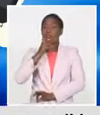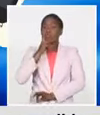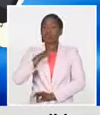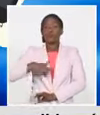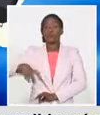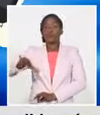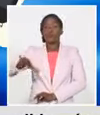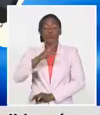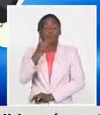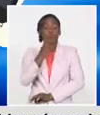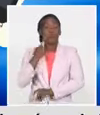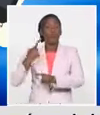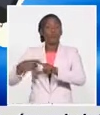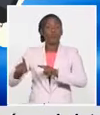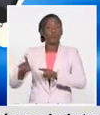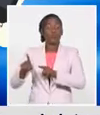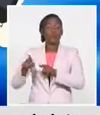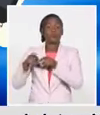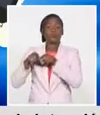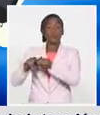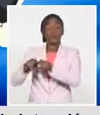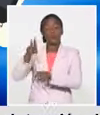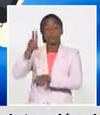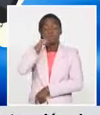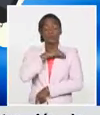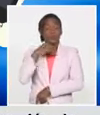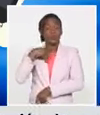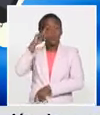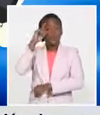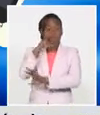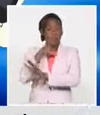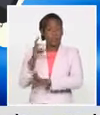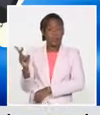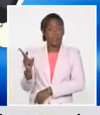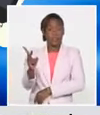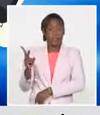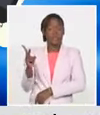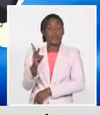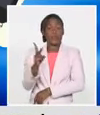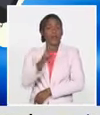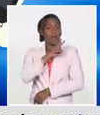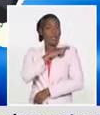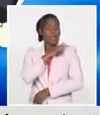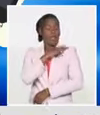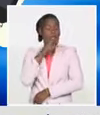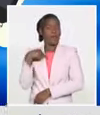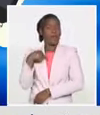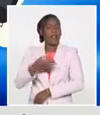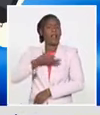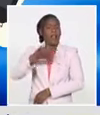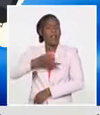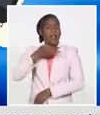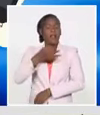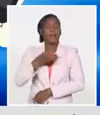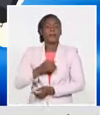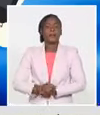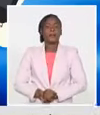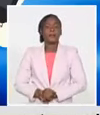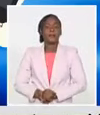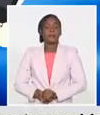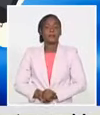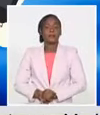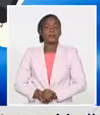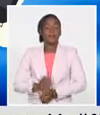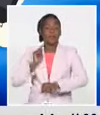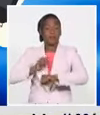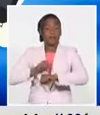con la doctora en Ciencias Miladis, del Centro de Ingeniería Genética y Biotecnología, pues justamente me aseguraba que hasta el momento